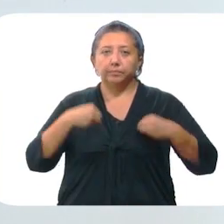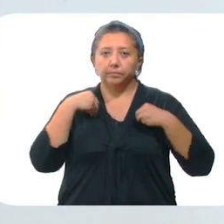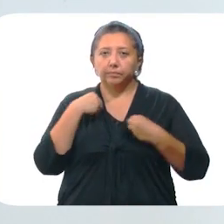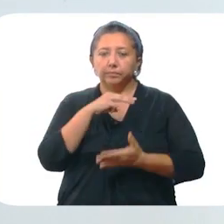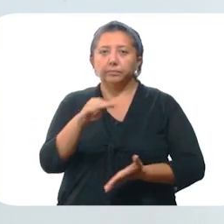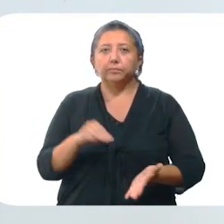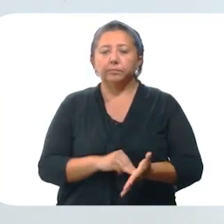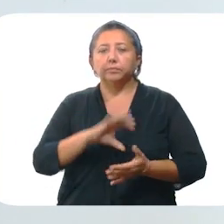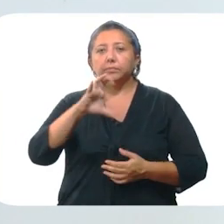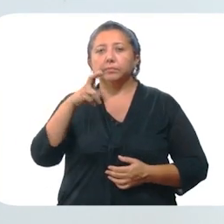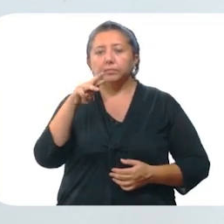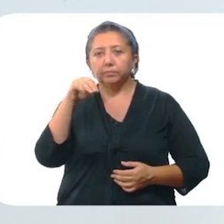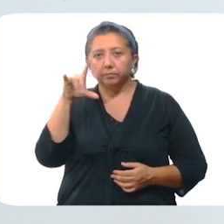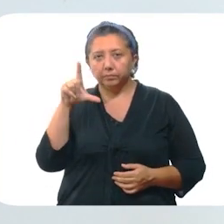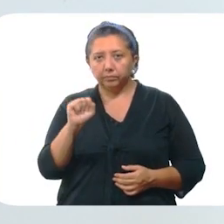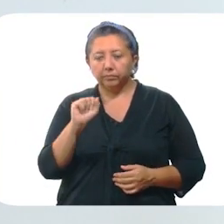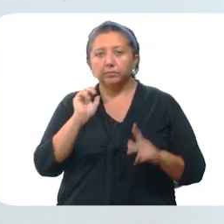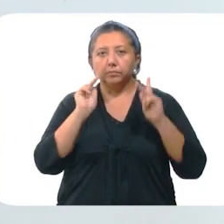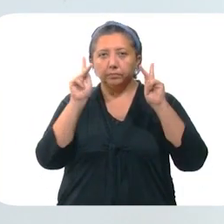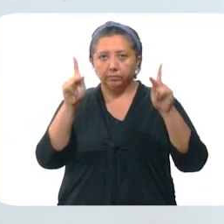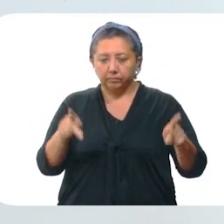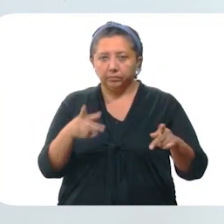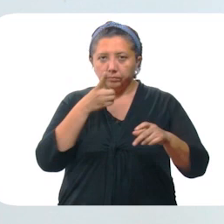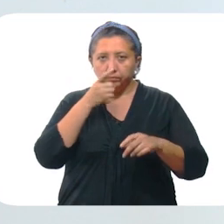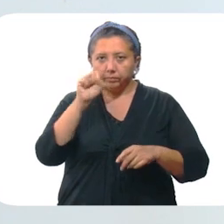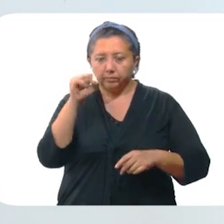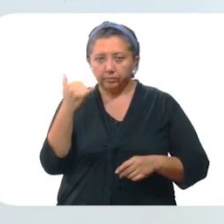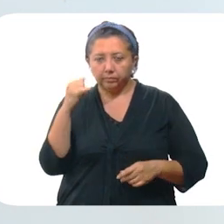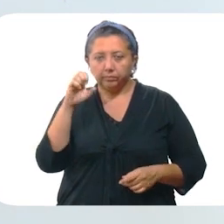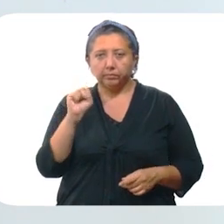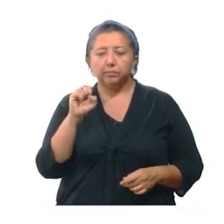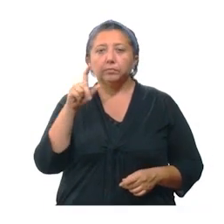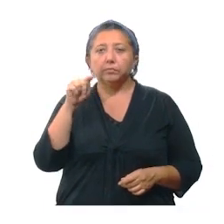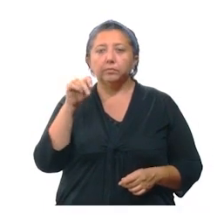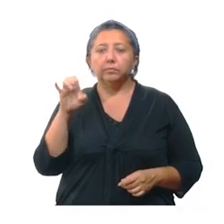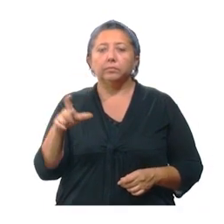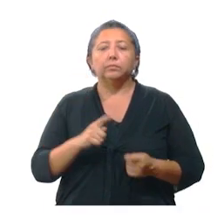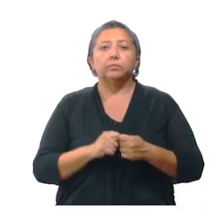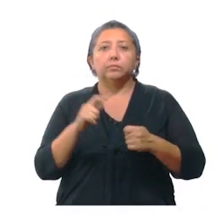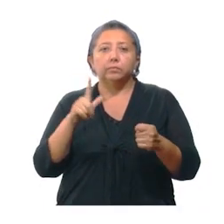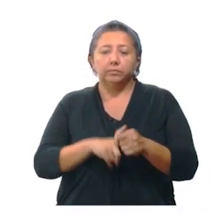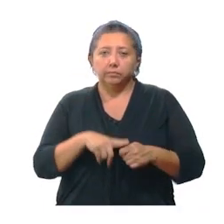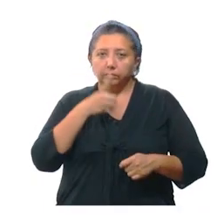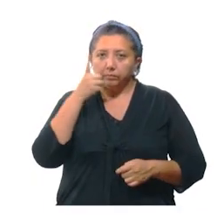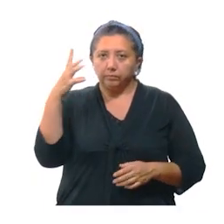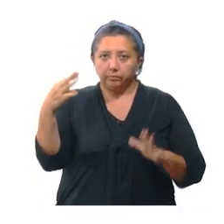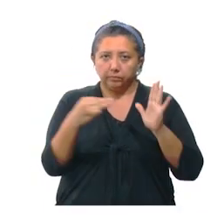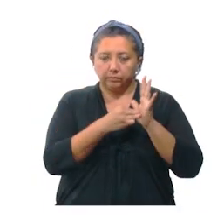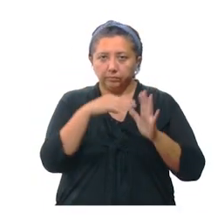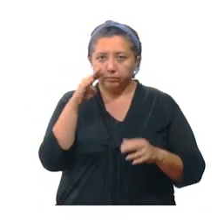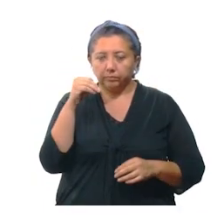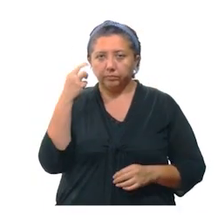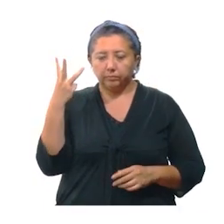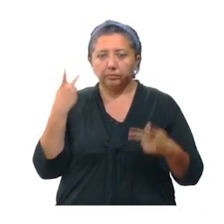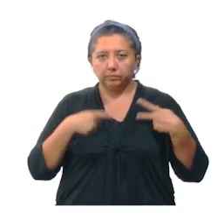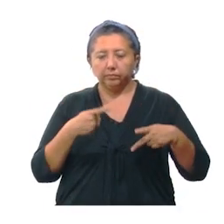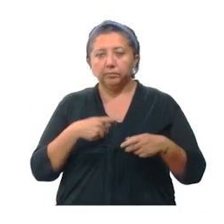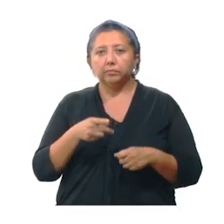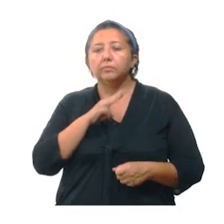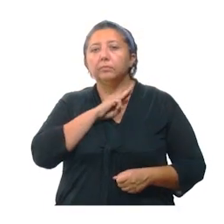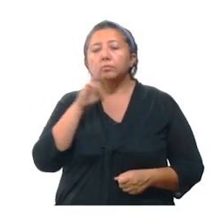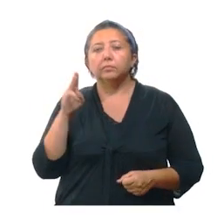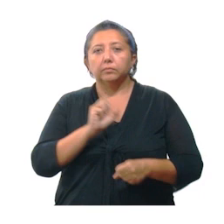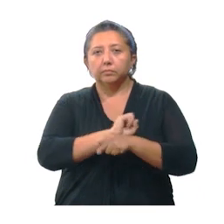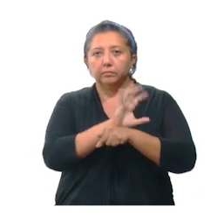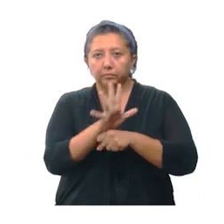en Mérida, 1 en Chichimilá, 1 en Progreso, 1 en Sellé y 1 en Ticul. En total, son 4.093 las personas